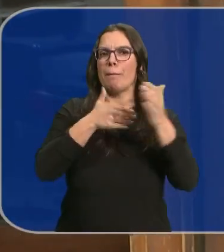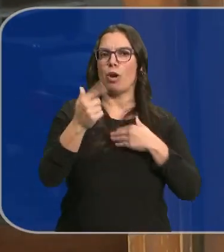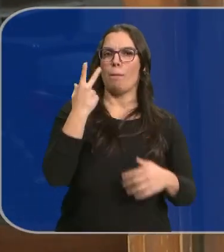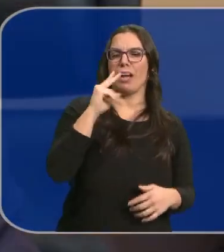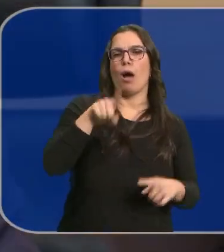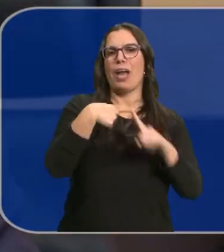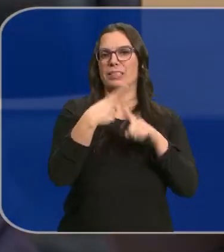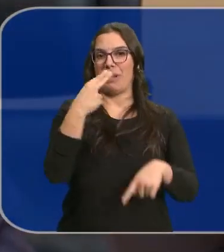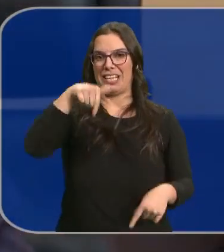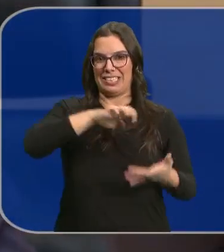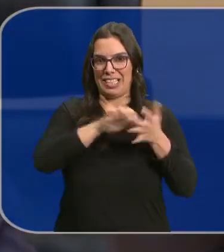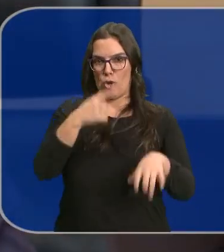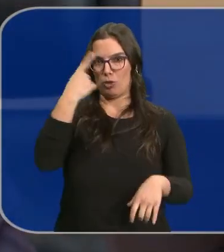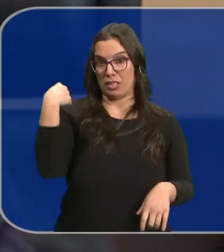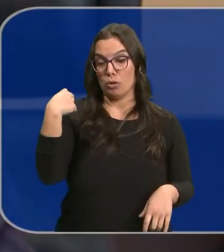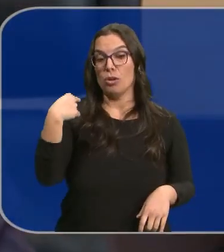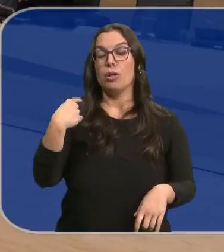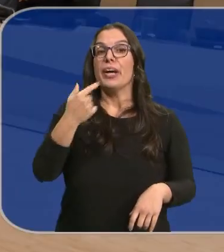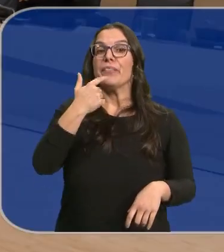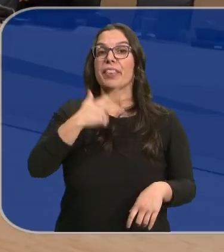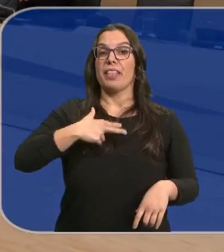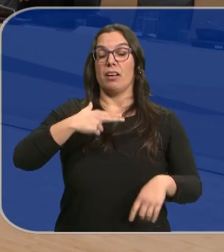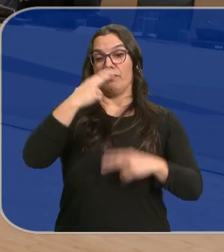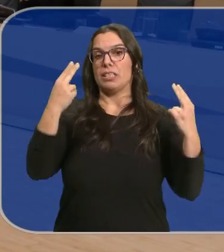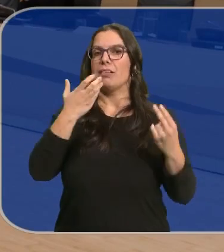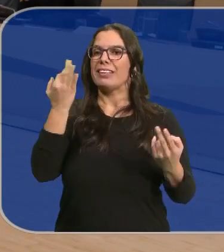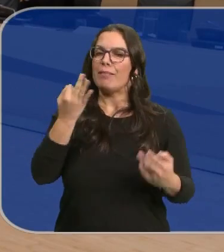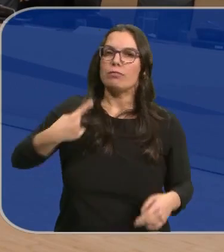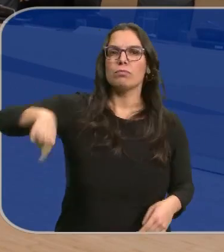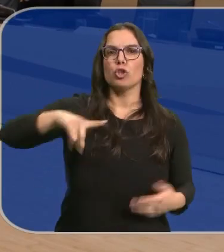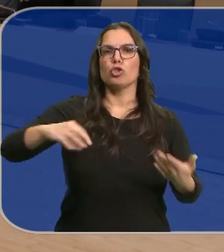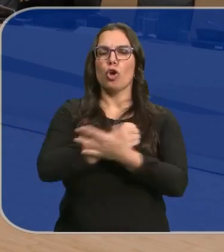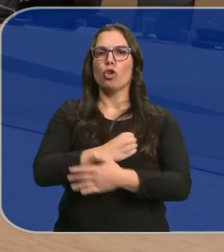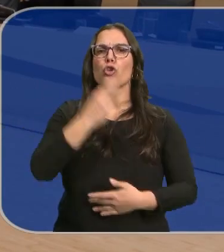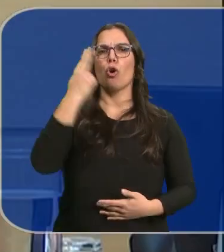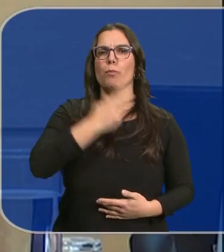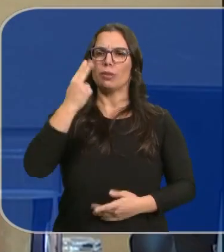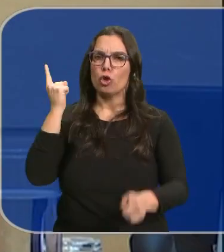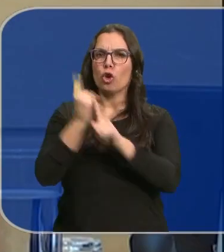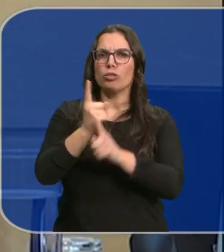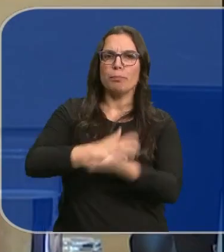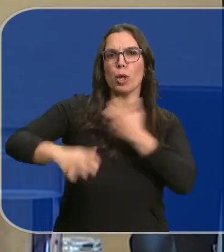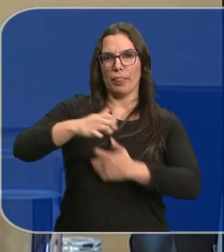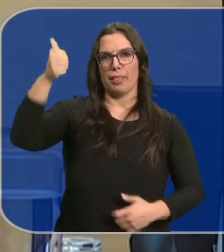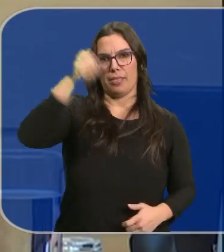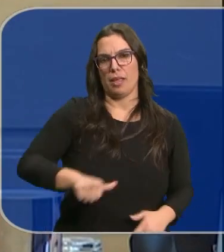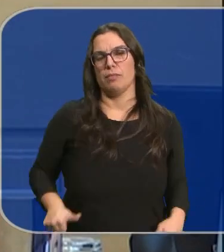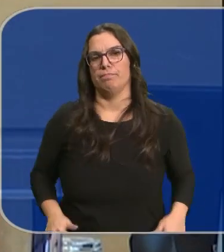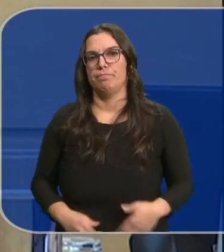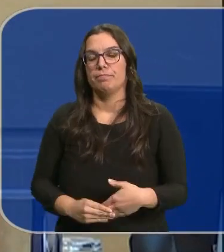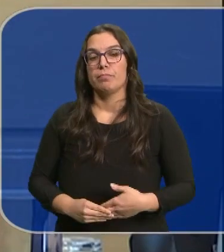en Castilla y León. El fiscal superior reclama compromiso de todos contra la violencia de género. El compromiso de